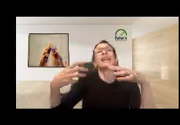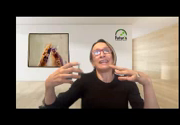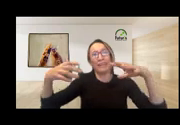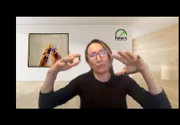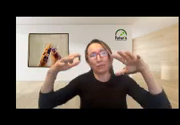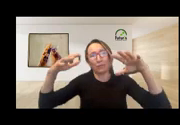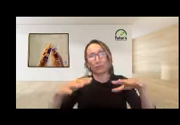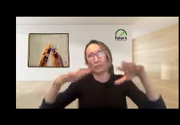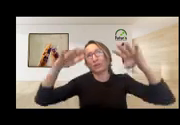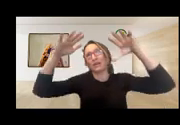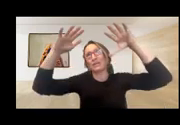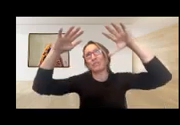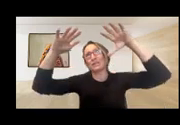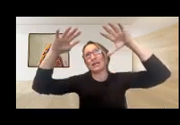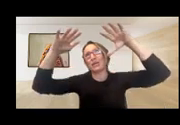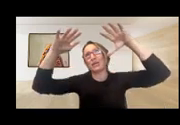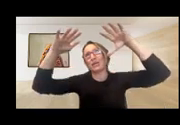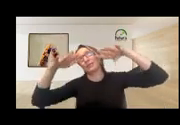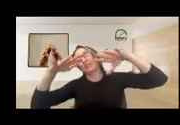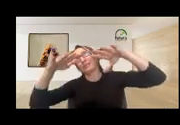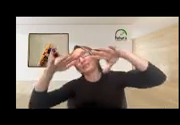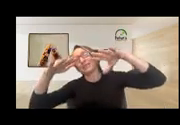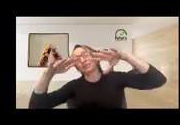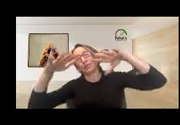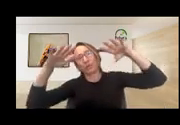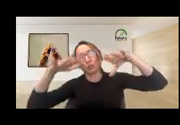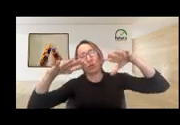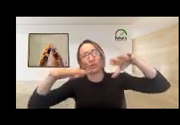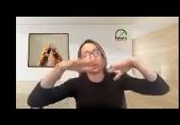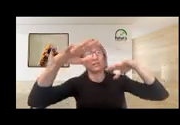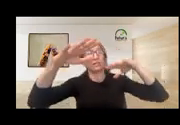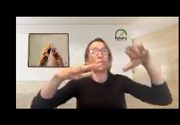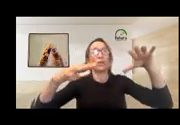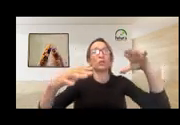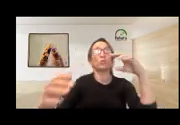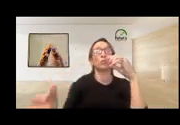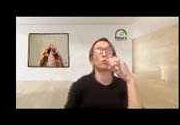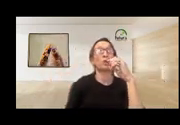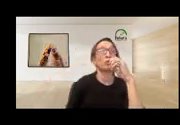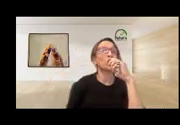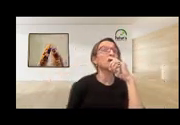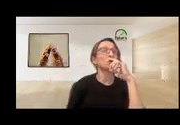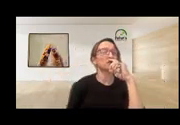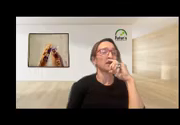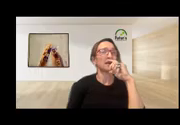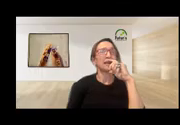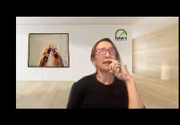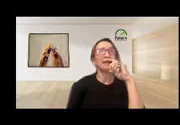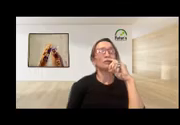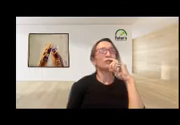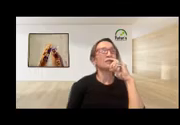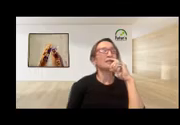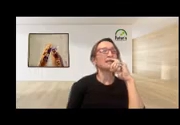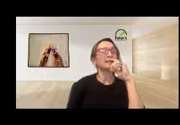posición natural, digamos, como que si uno hubiera pensado que ahí donde falleció se murió, sino que estaban un poquito